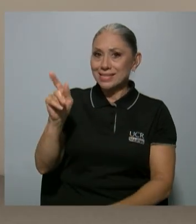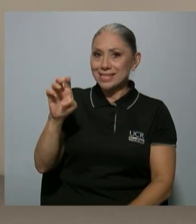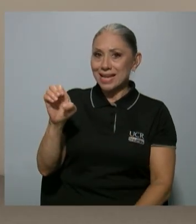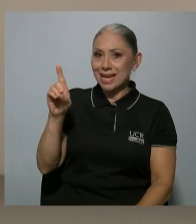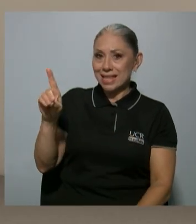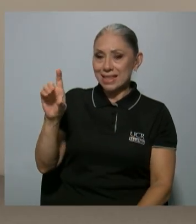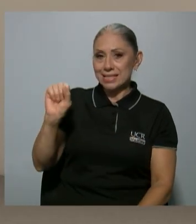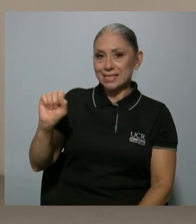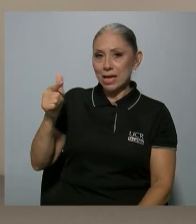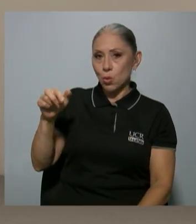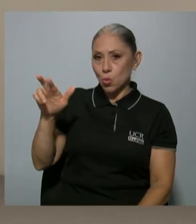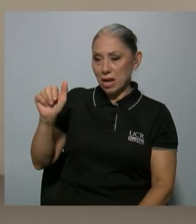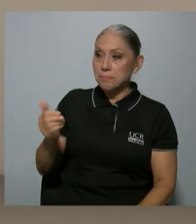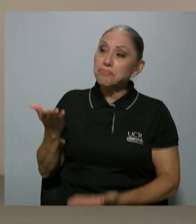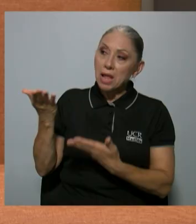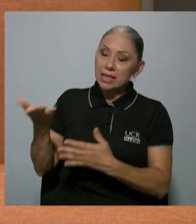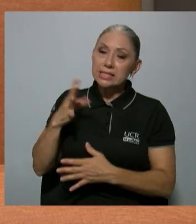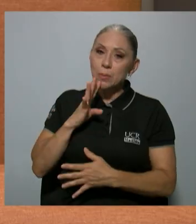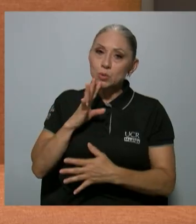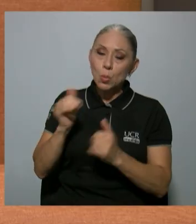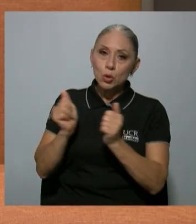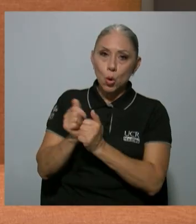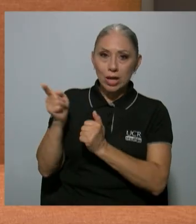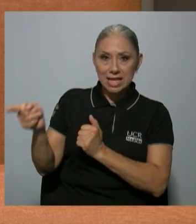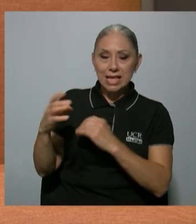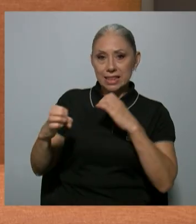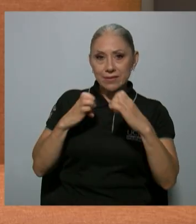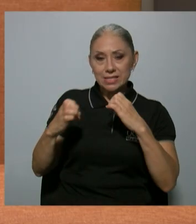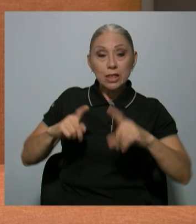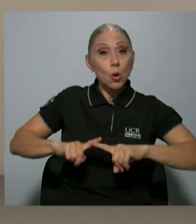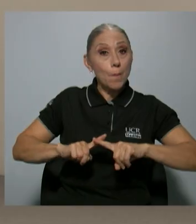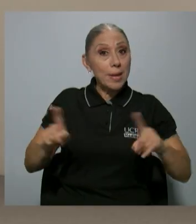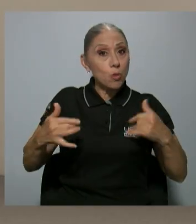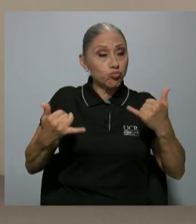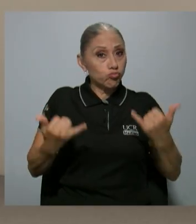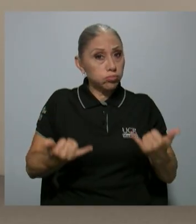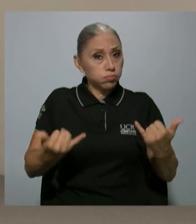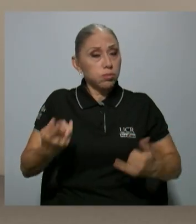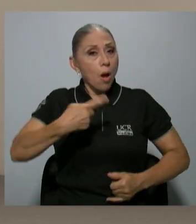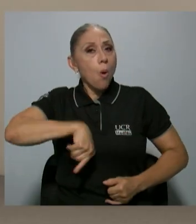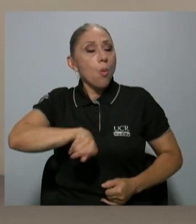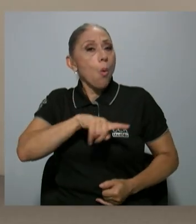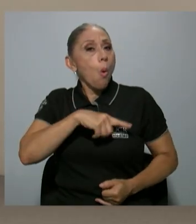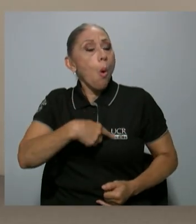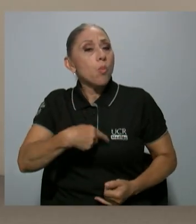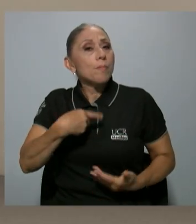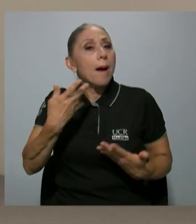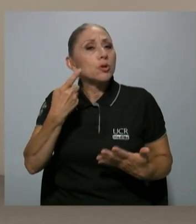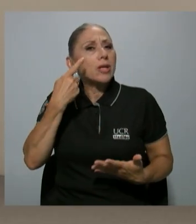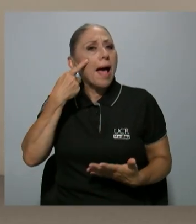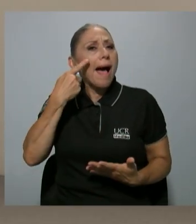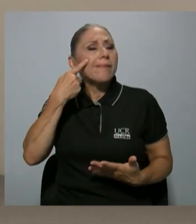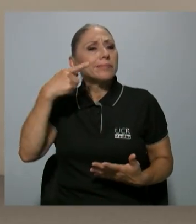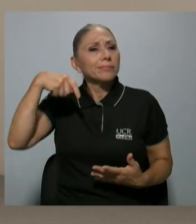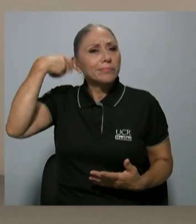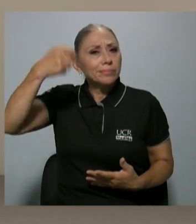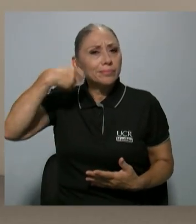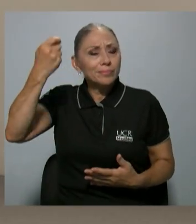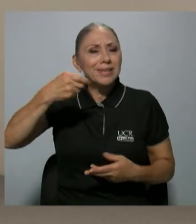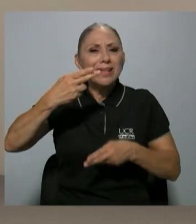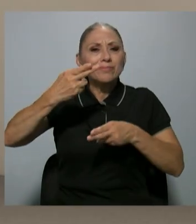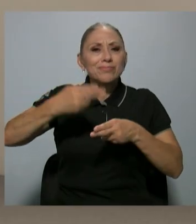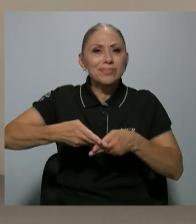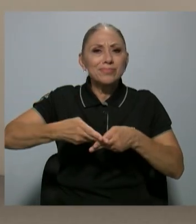Segura. Estábamos conversando con ella, entrevistándola, pero de inmediato nos vamos a ir con nuestra cápsula en la